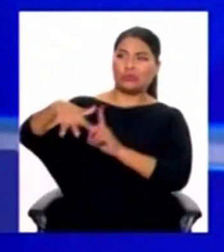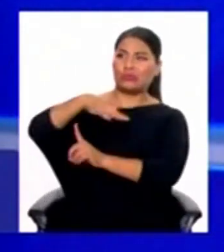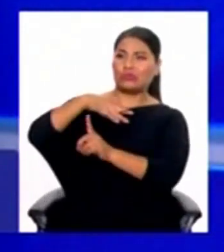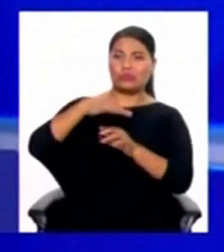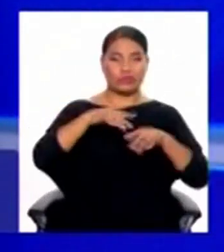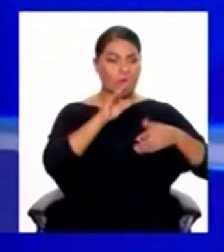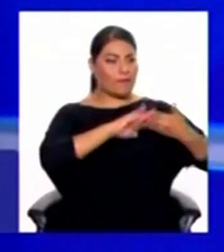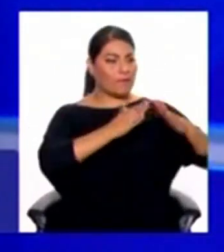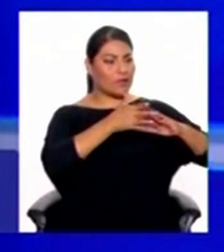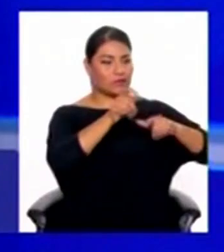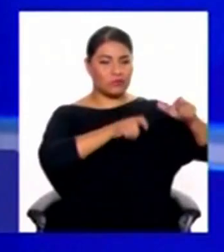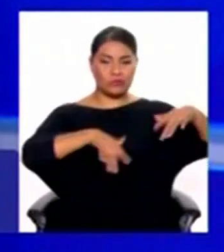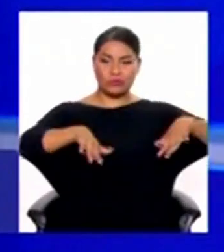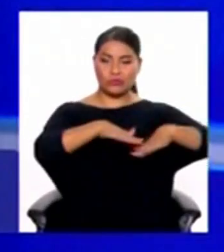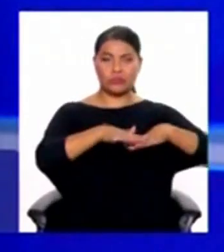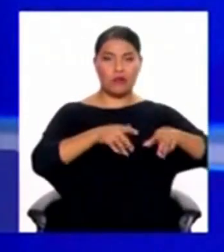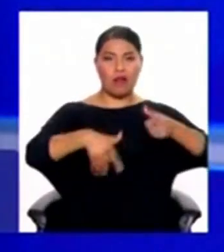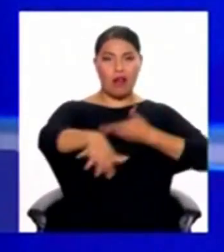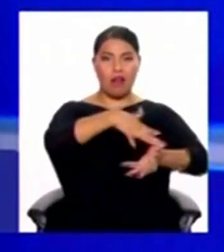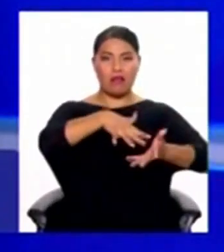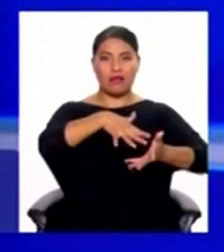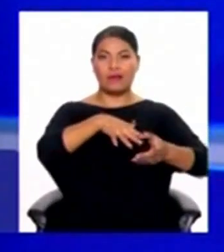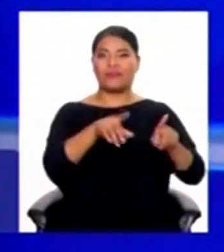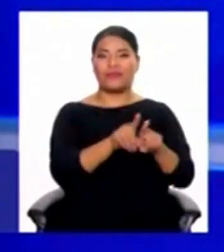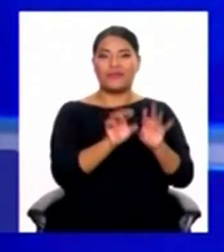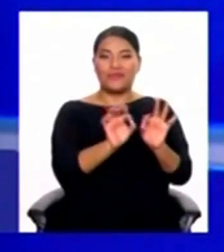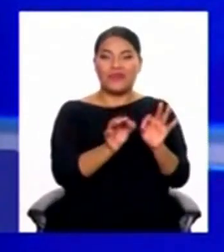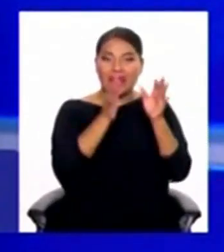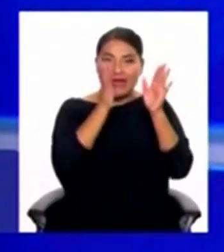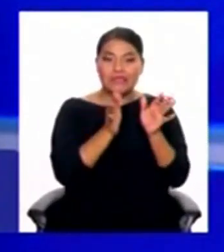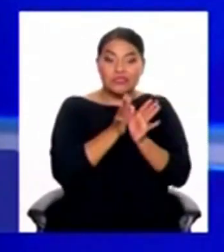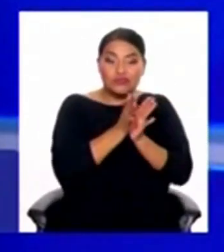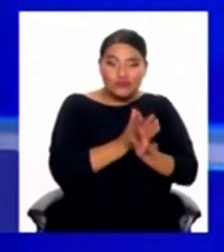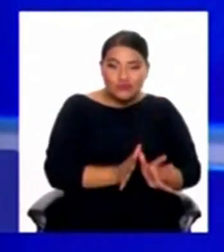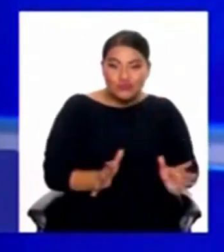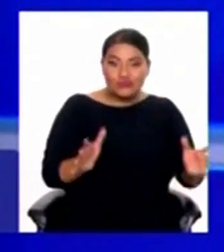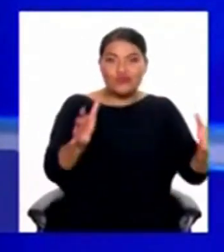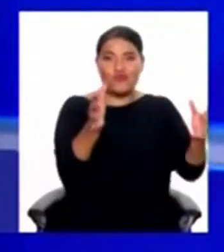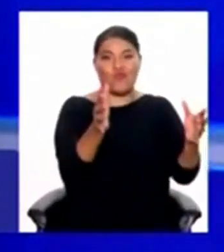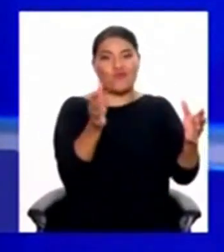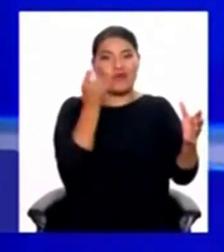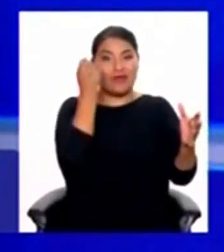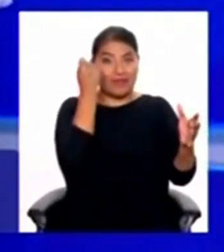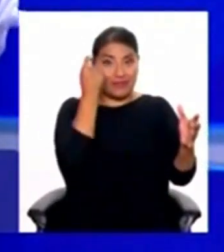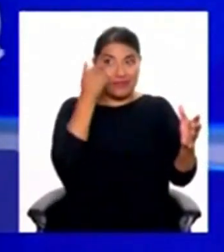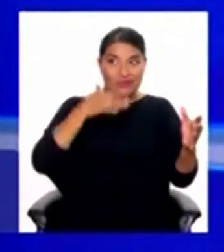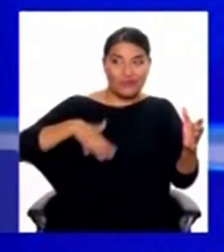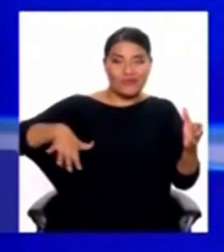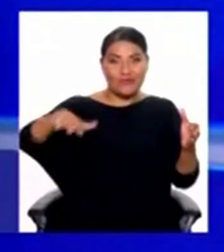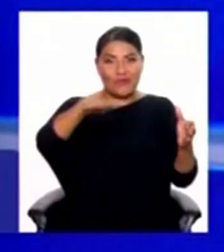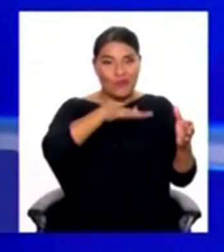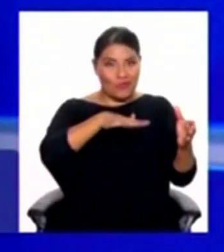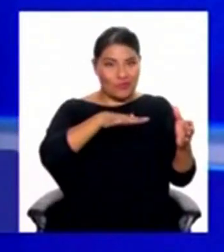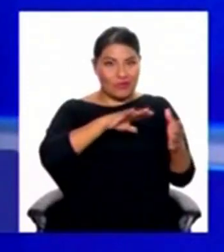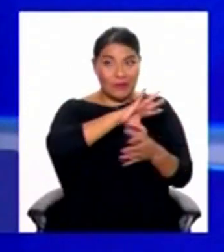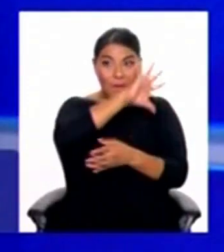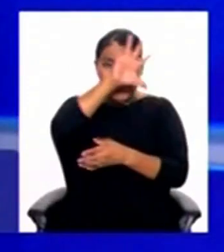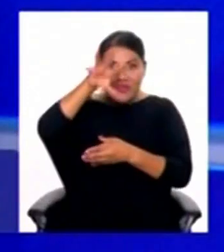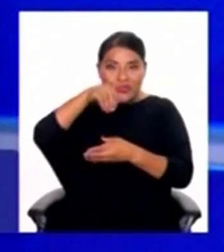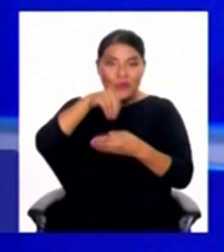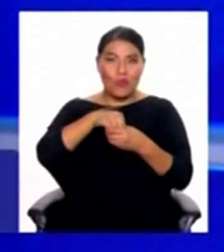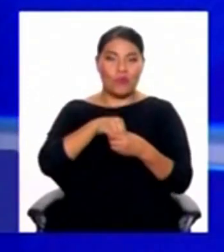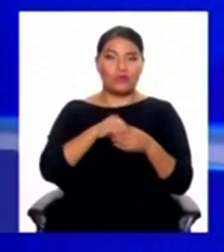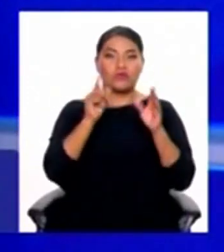desarrollo urbano, territorial, no se han medido, porque no hay, justamente porque no ha habido un entendimiento de esta lógica integral del